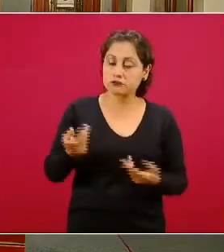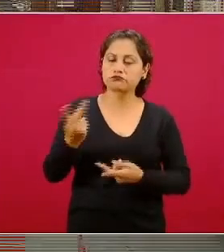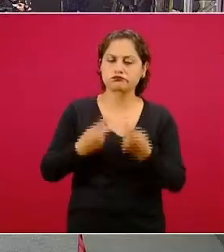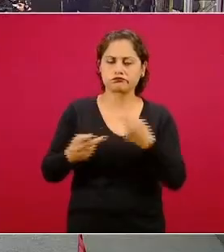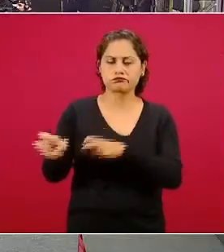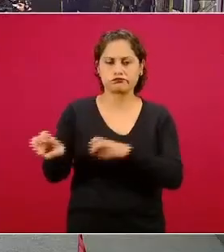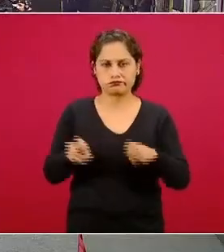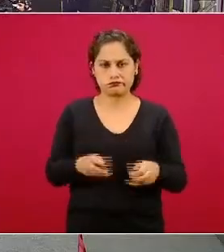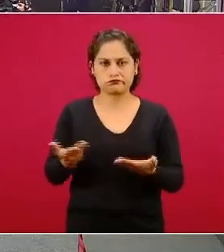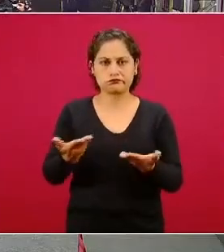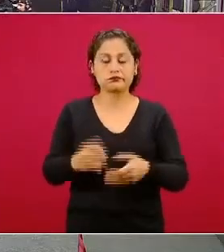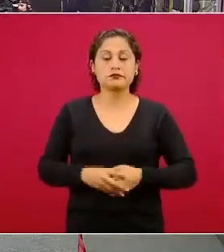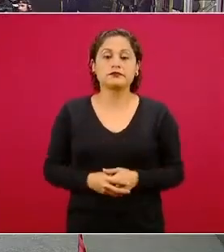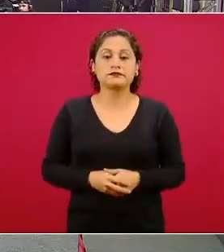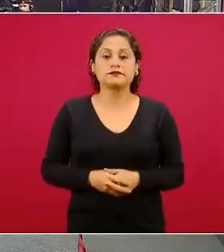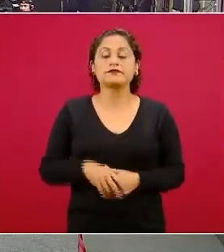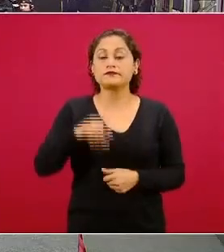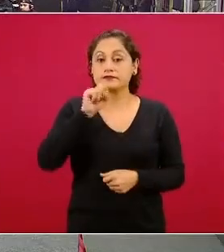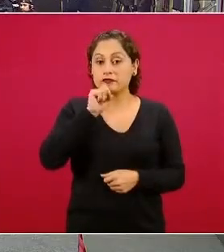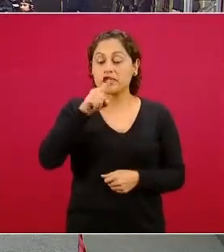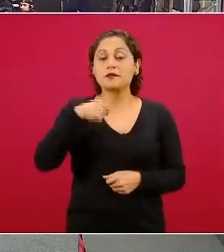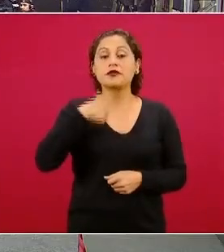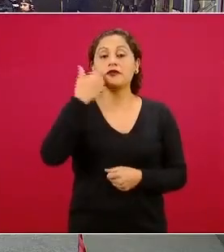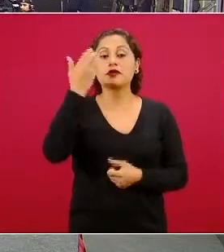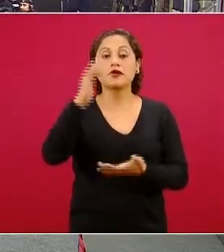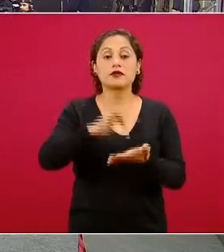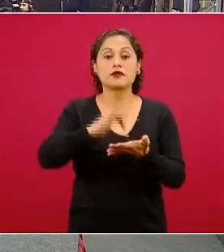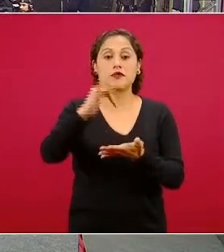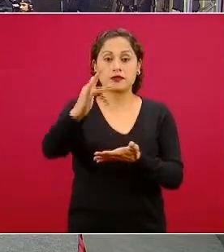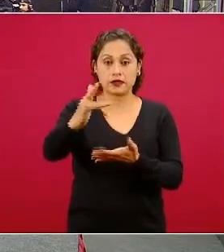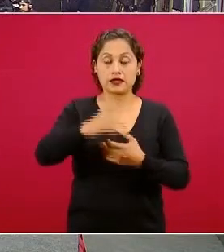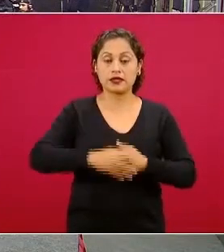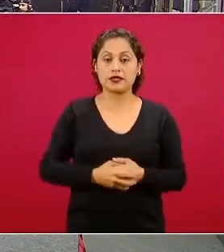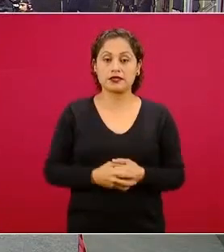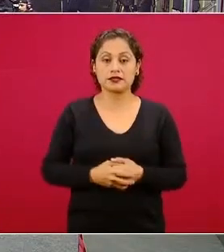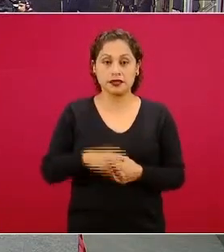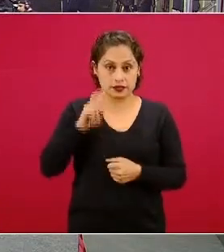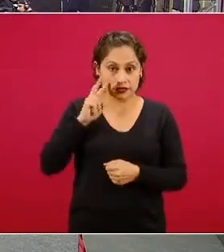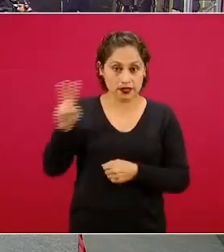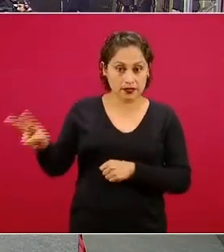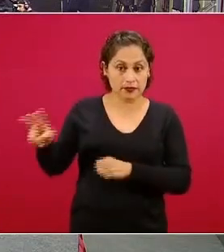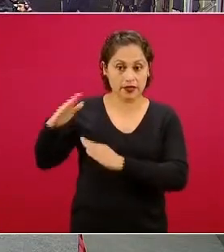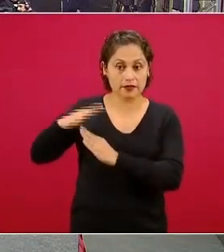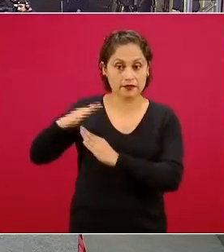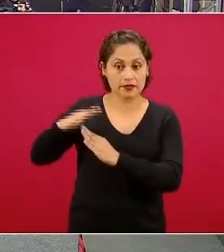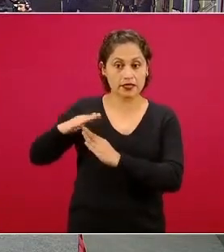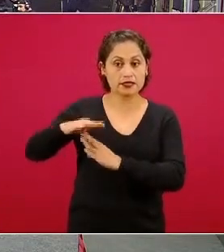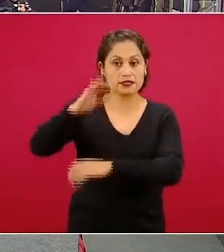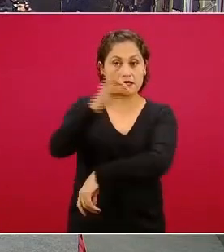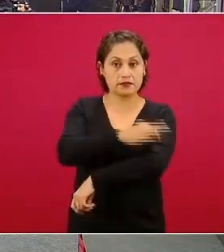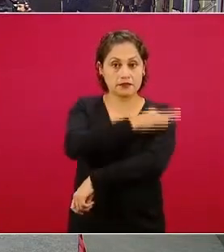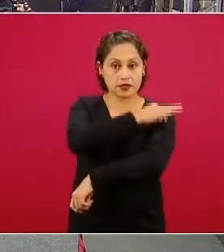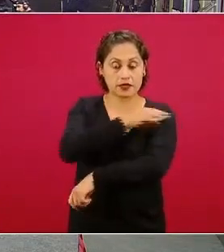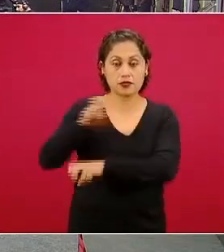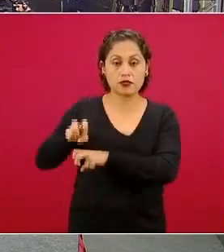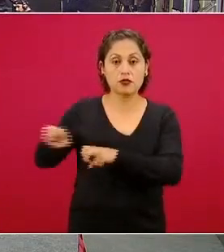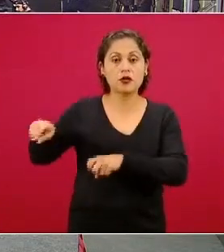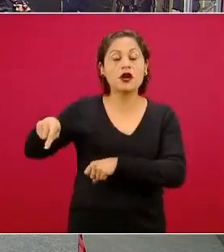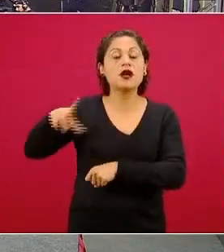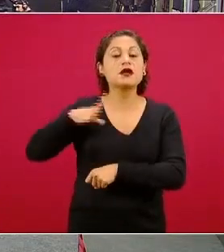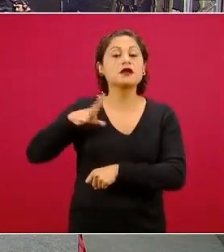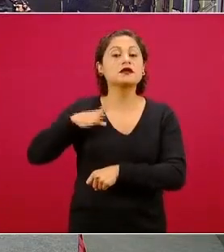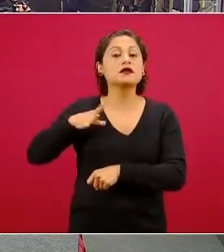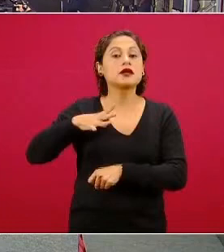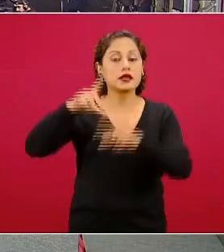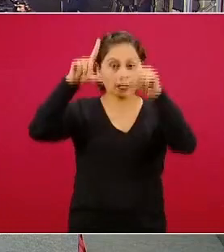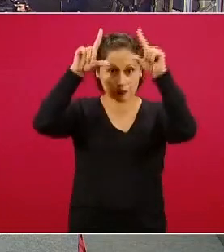Y también aprovecho para agradecer desde el inicio, verán ustedes aquí un puesto de vacunación, y a nuestras compañeras enfermeras y